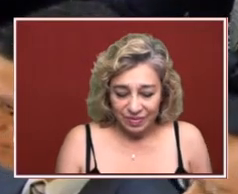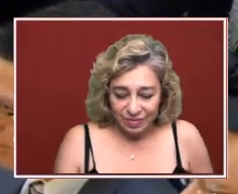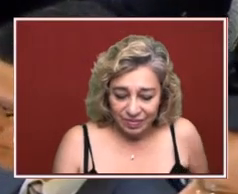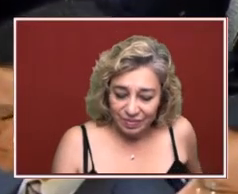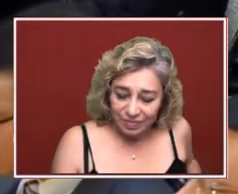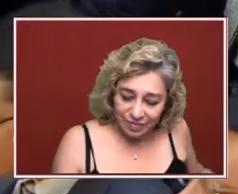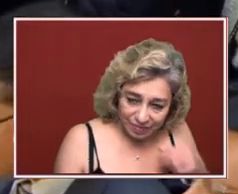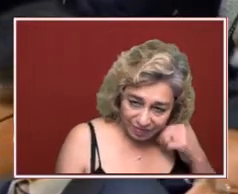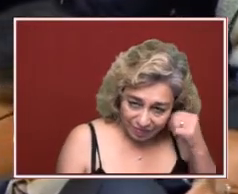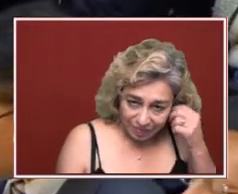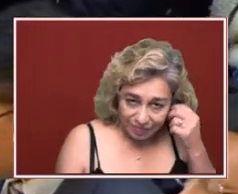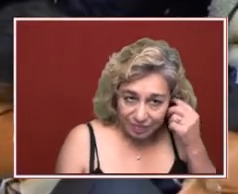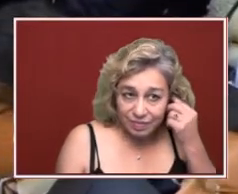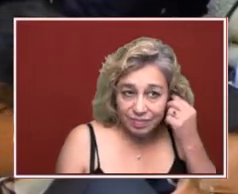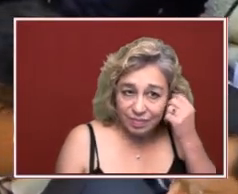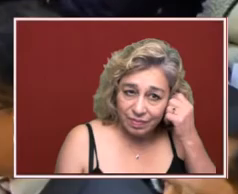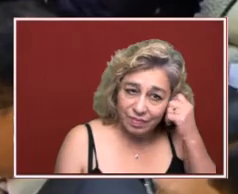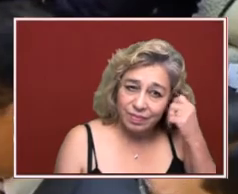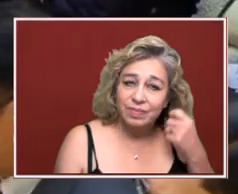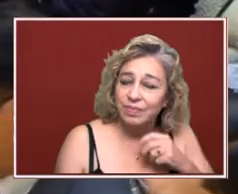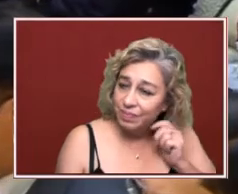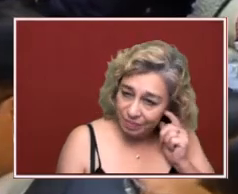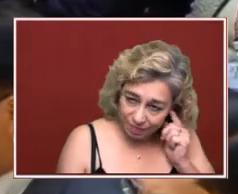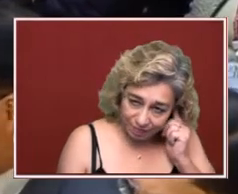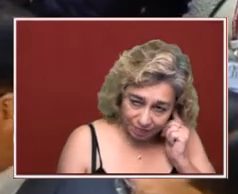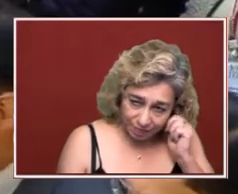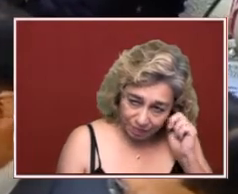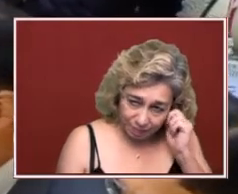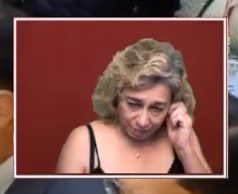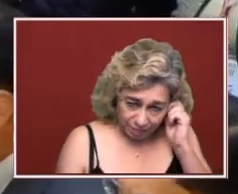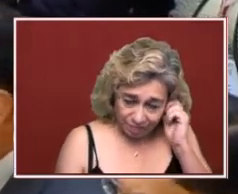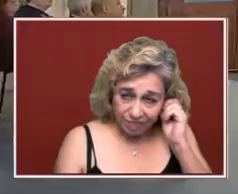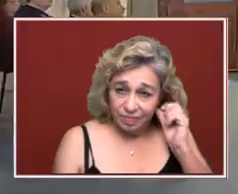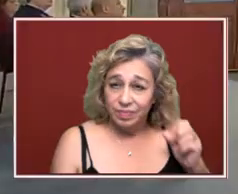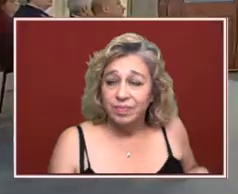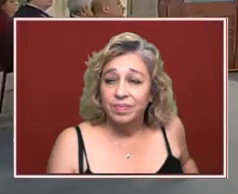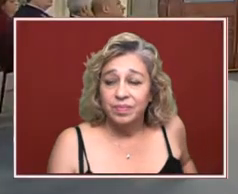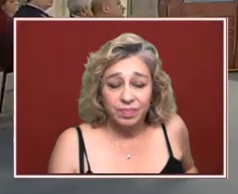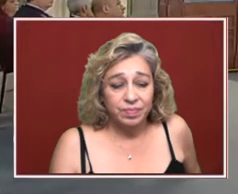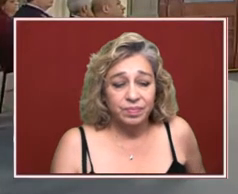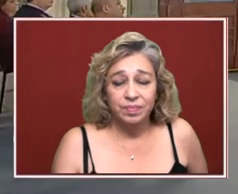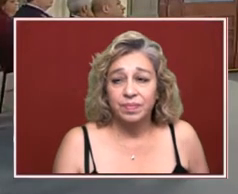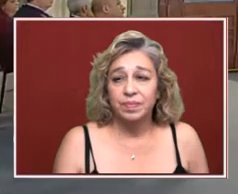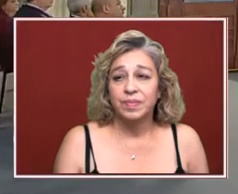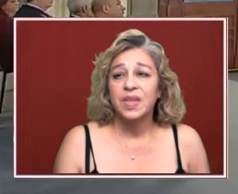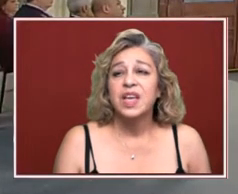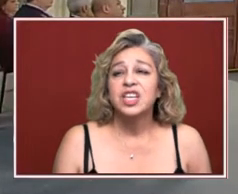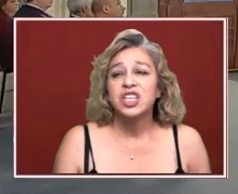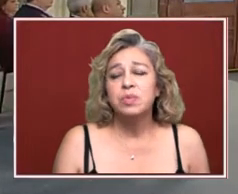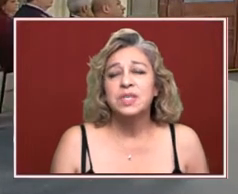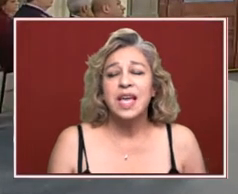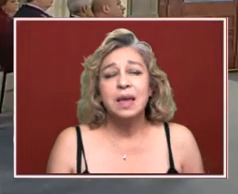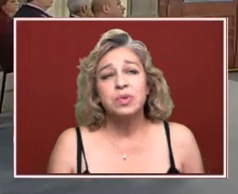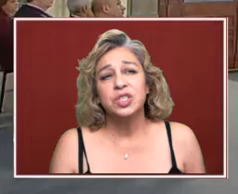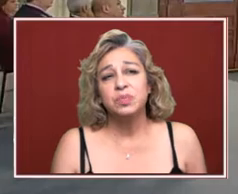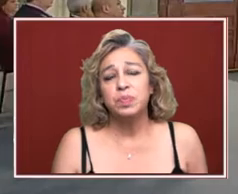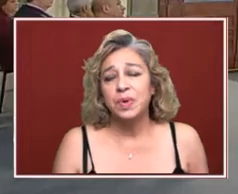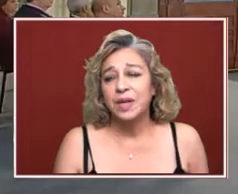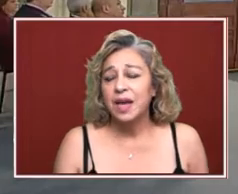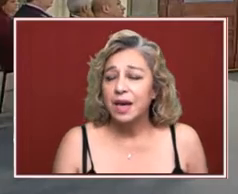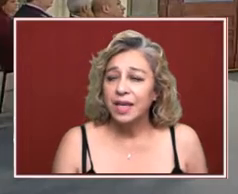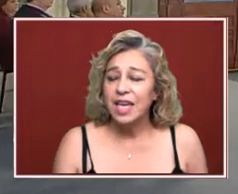Se logró poner en alto la política exterior de México como siempre. She was able